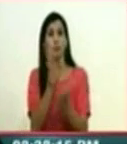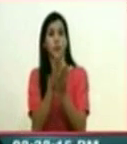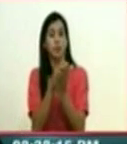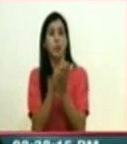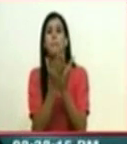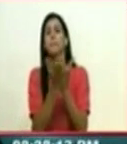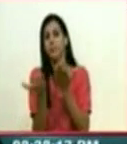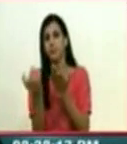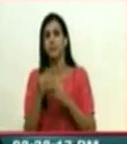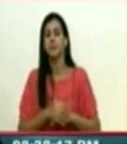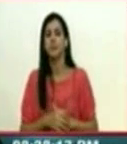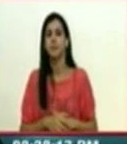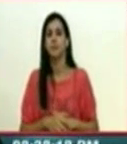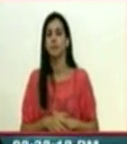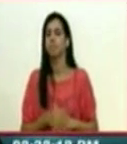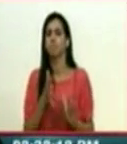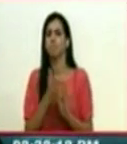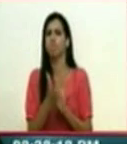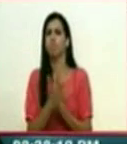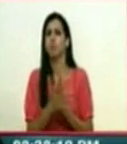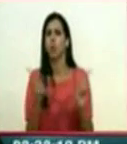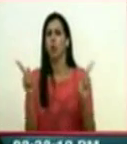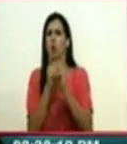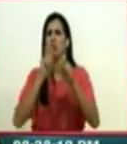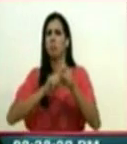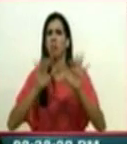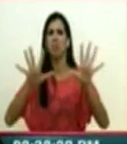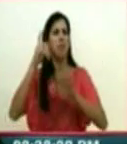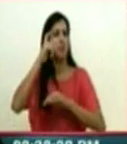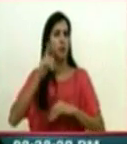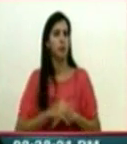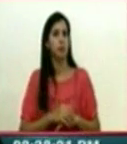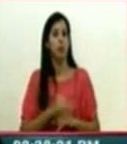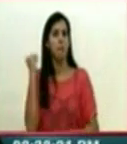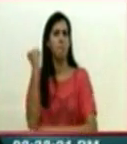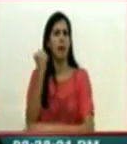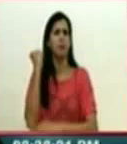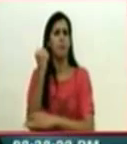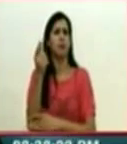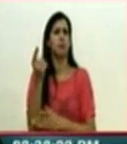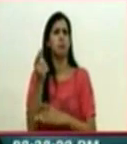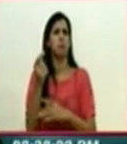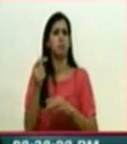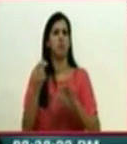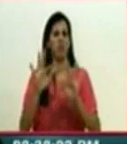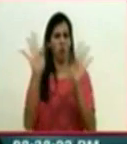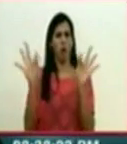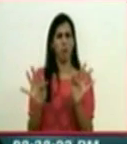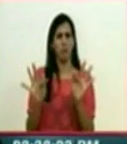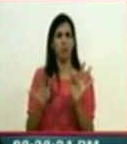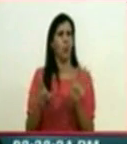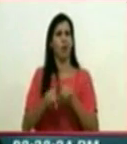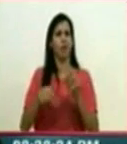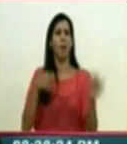Margarita, ¿no? En el periodo corto, casi de 10 días, bueno, han asesinado con métodos